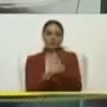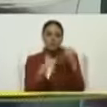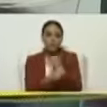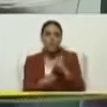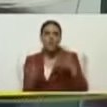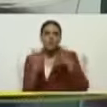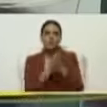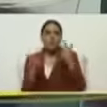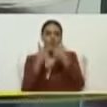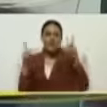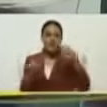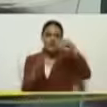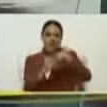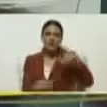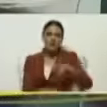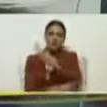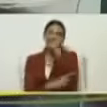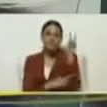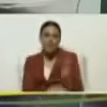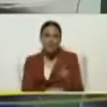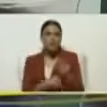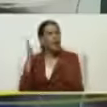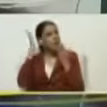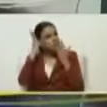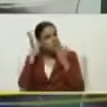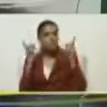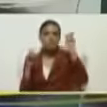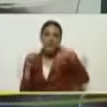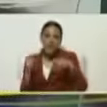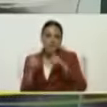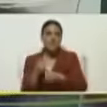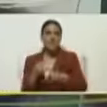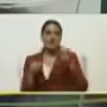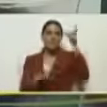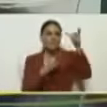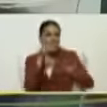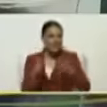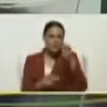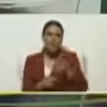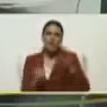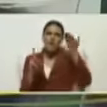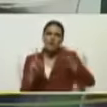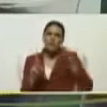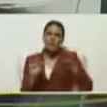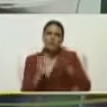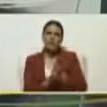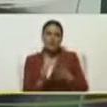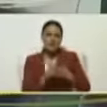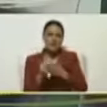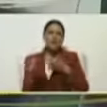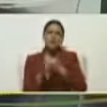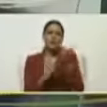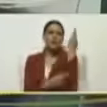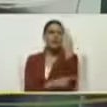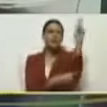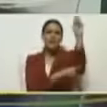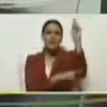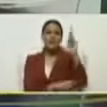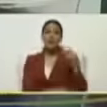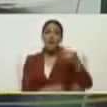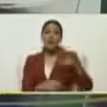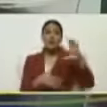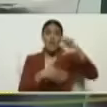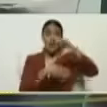del gran cacique Guaycaipuro, de Urquía, de Urimare, Venezuela, que es el santuario de la rebeldía latinoamericana.